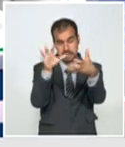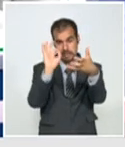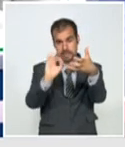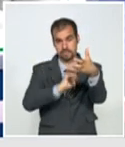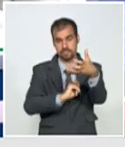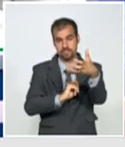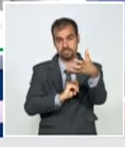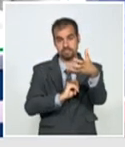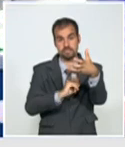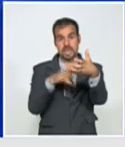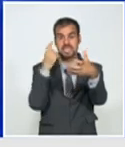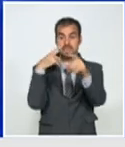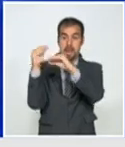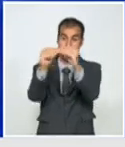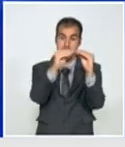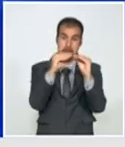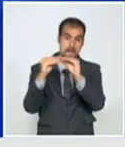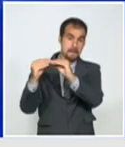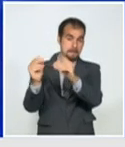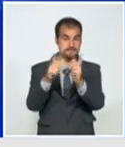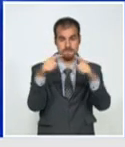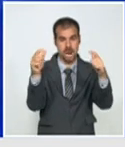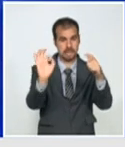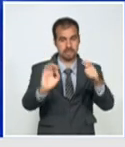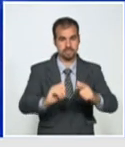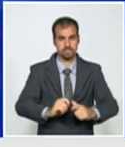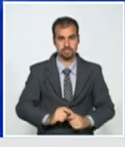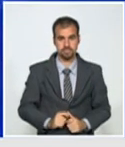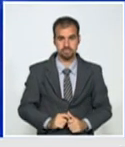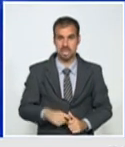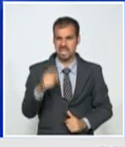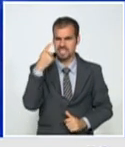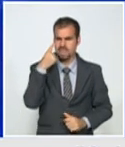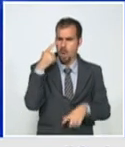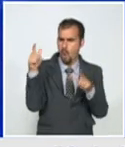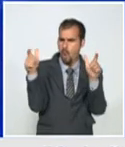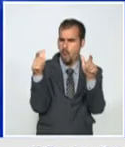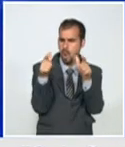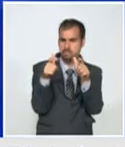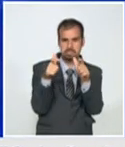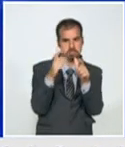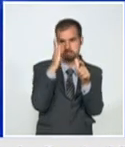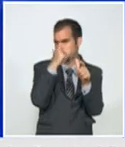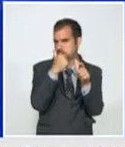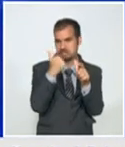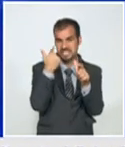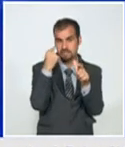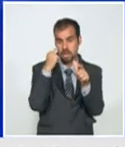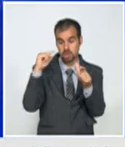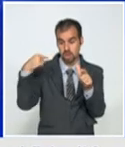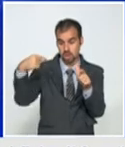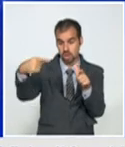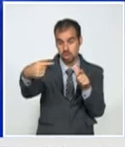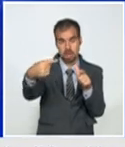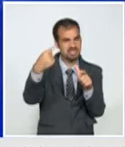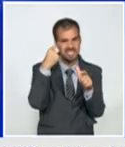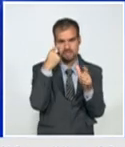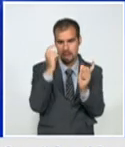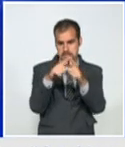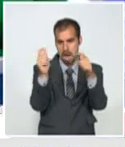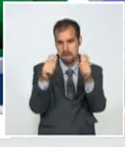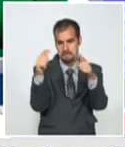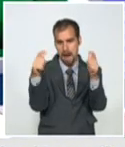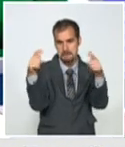doctor, y la curva no desciende, todo lo contrario, cada día es más alta. Sí, se